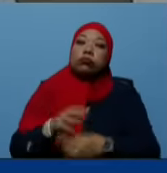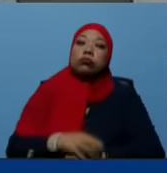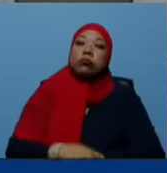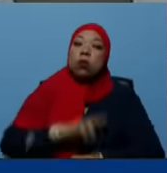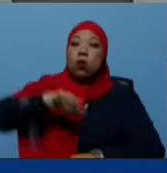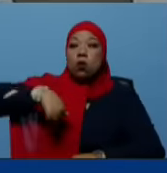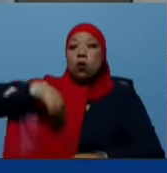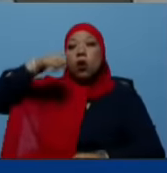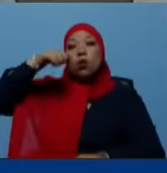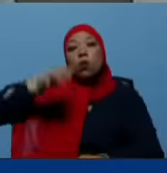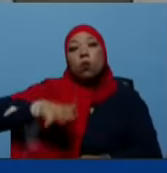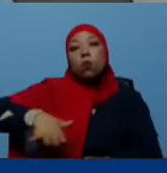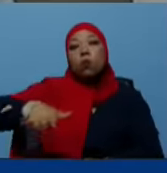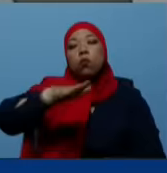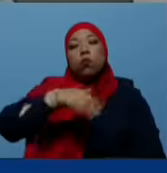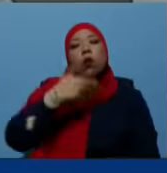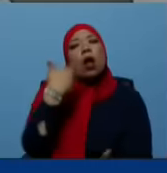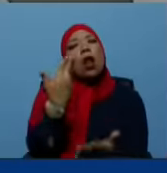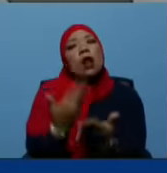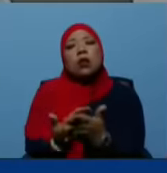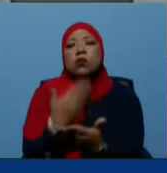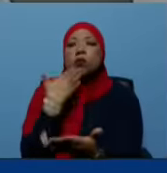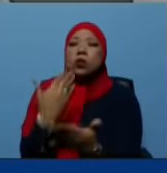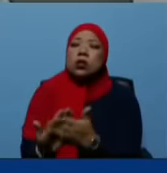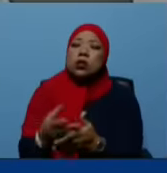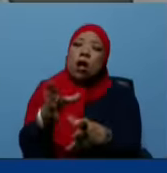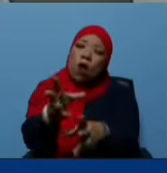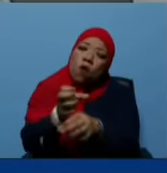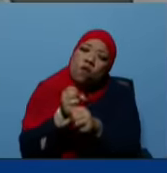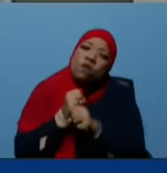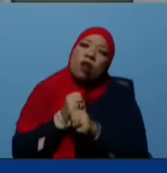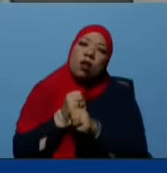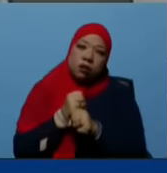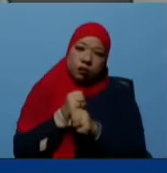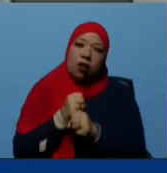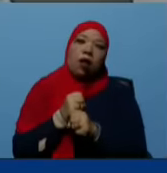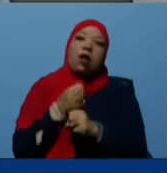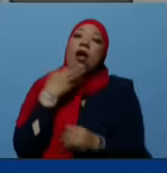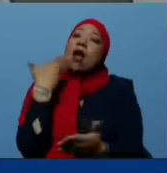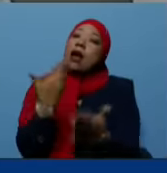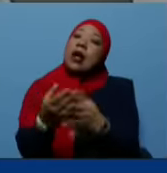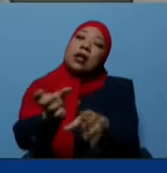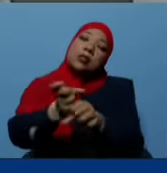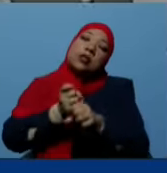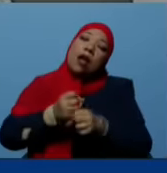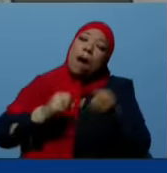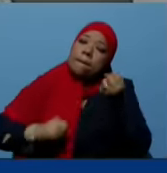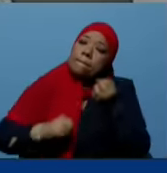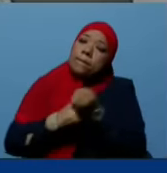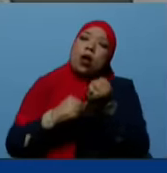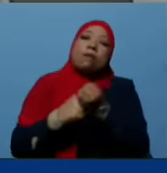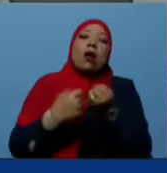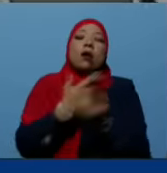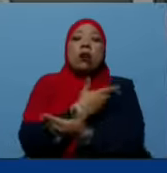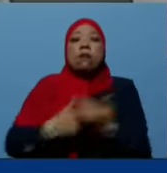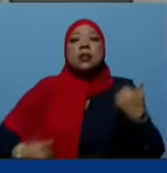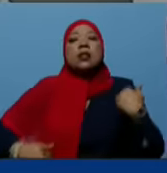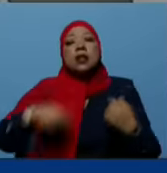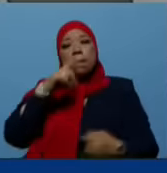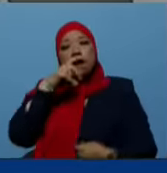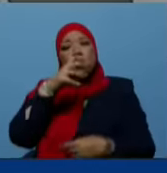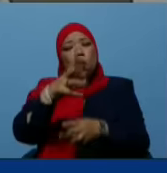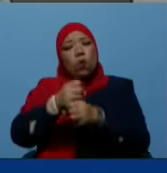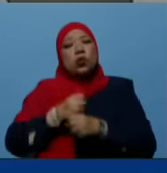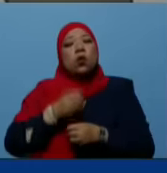A nuestro pueblo le agradezco su confianza, su apoyo, su conciencia y